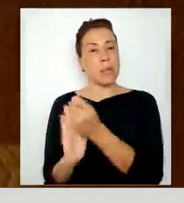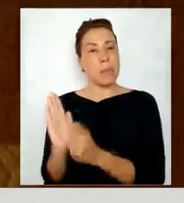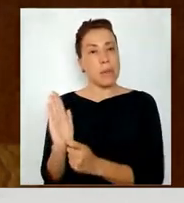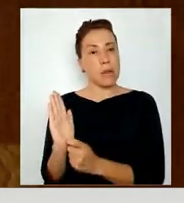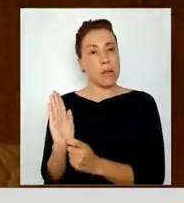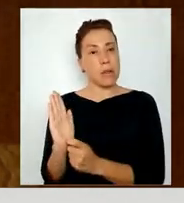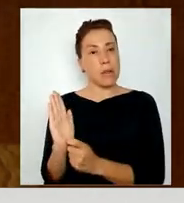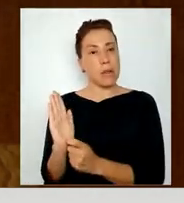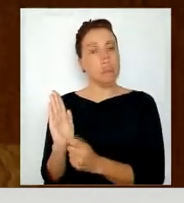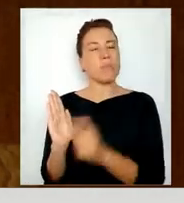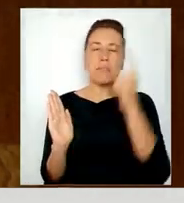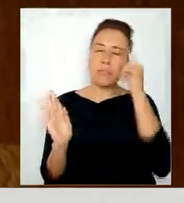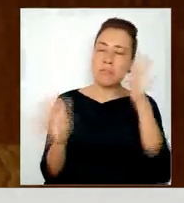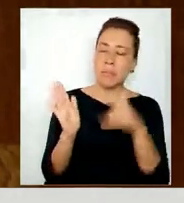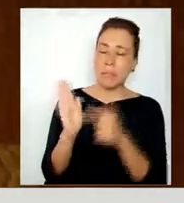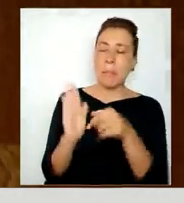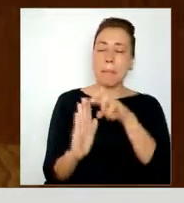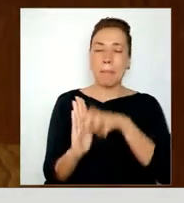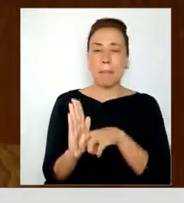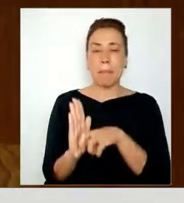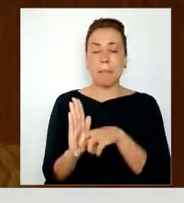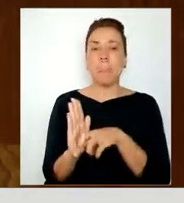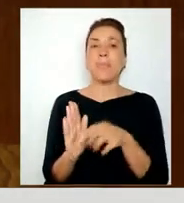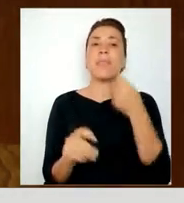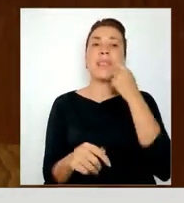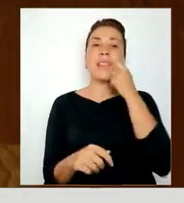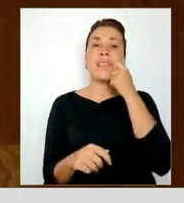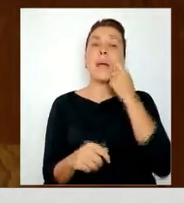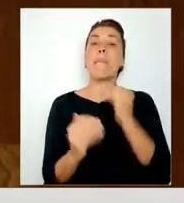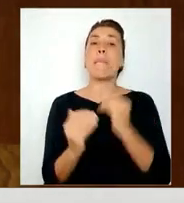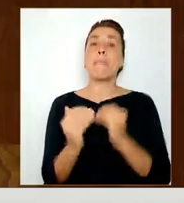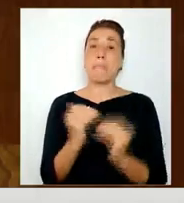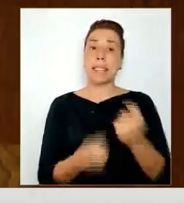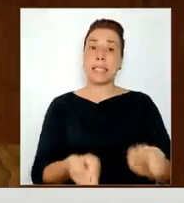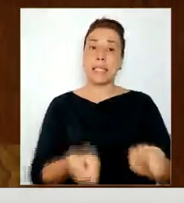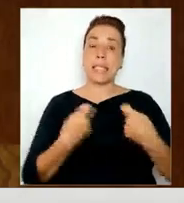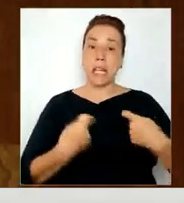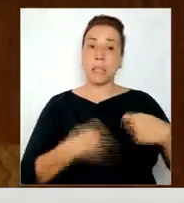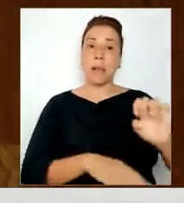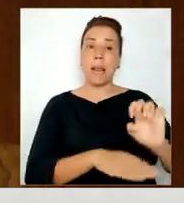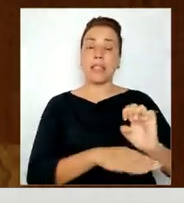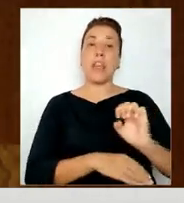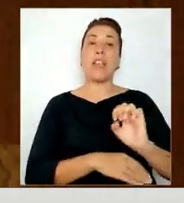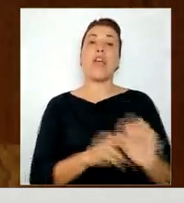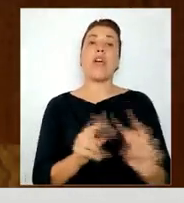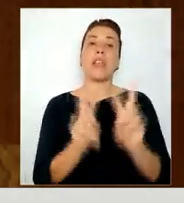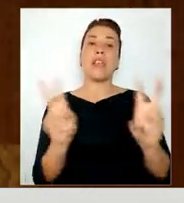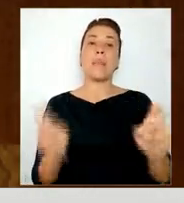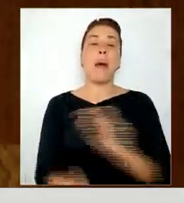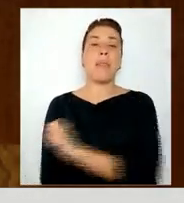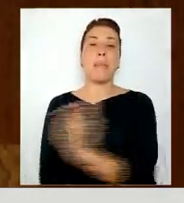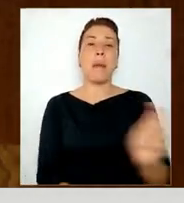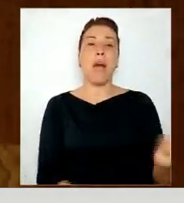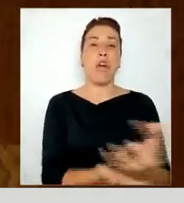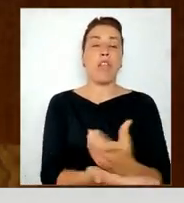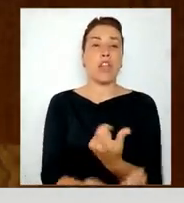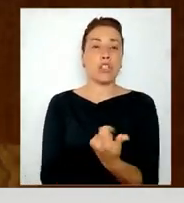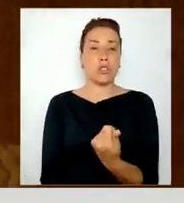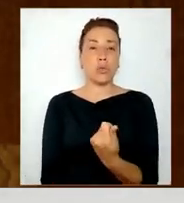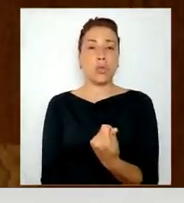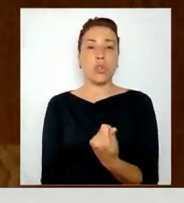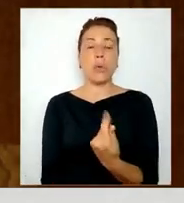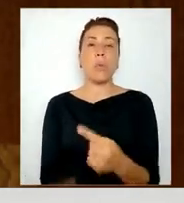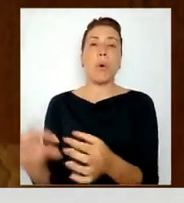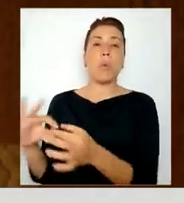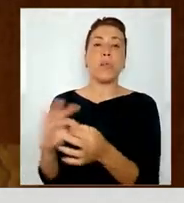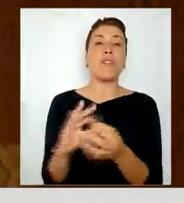el presente proyecto significará mayor gasto fiscal en el ámbito de las remuneraciones por causa del aumento de